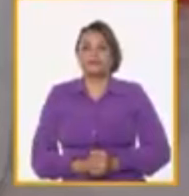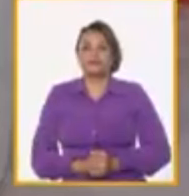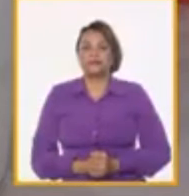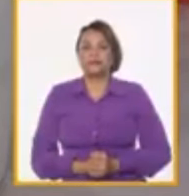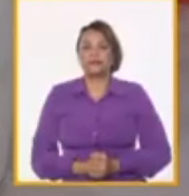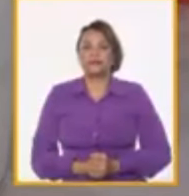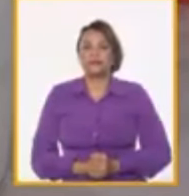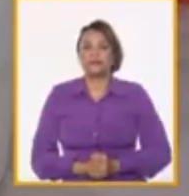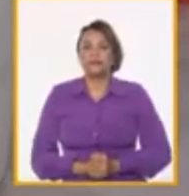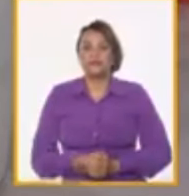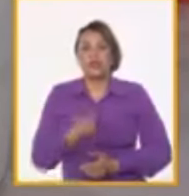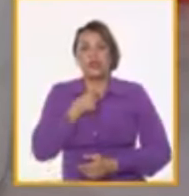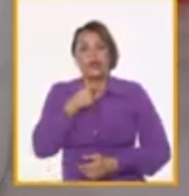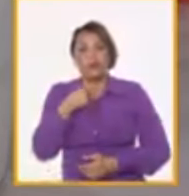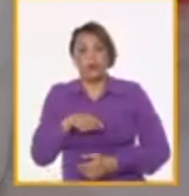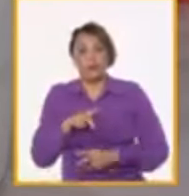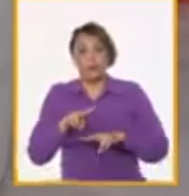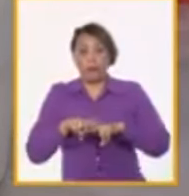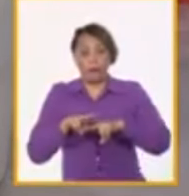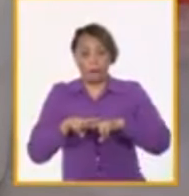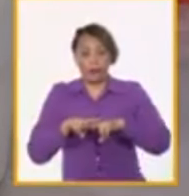En el caso específico de La Habana,